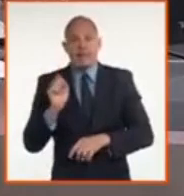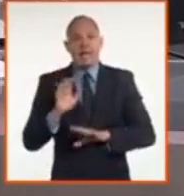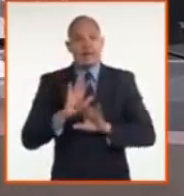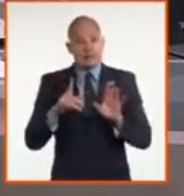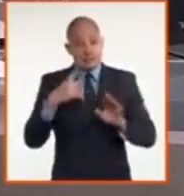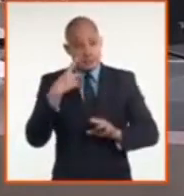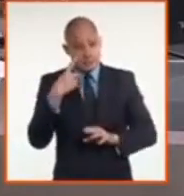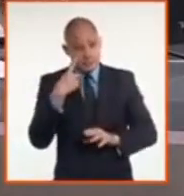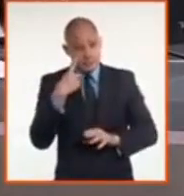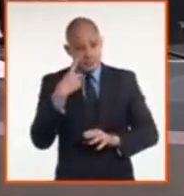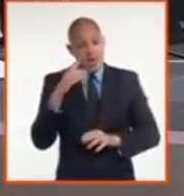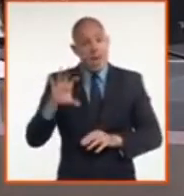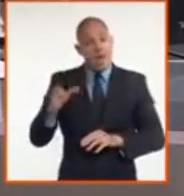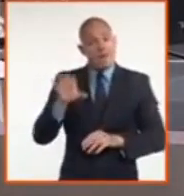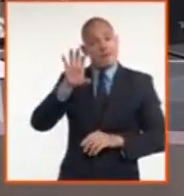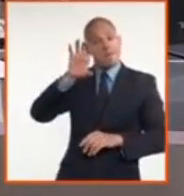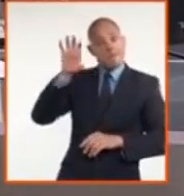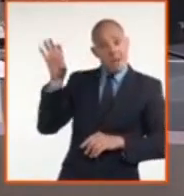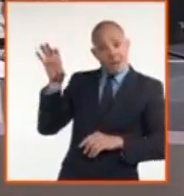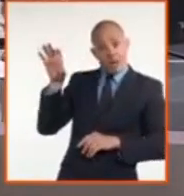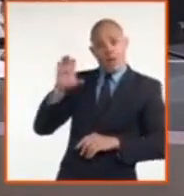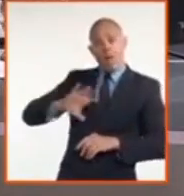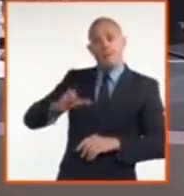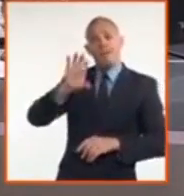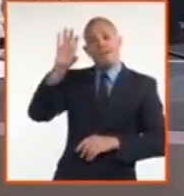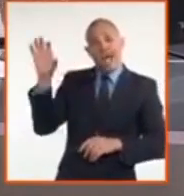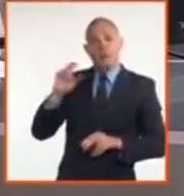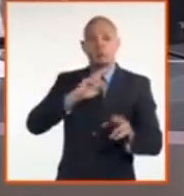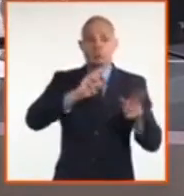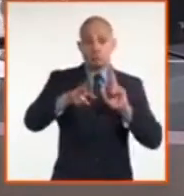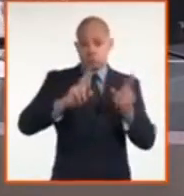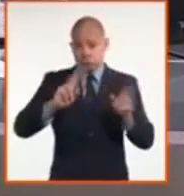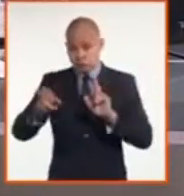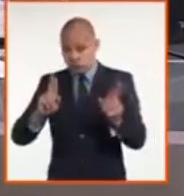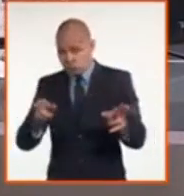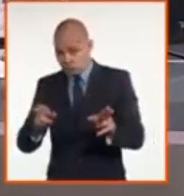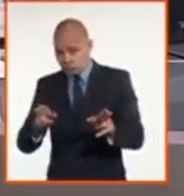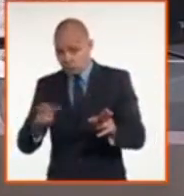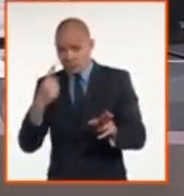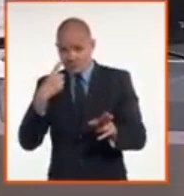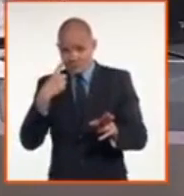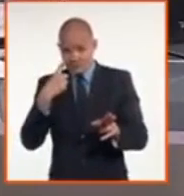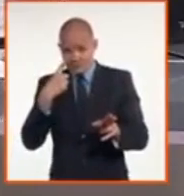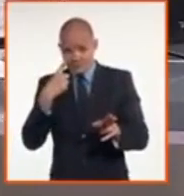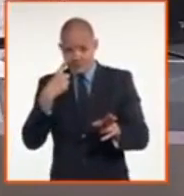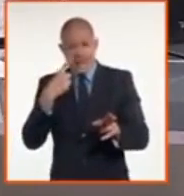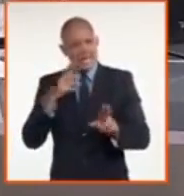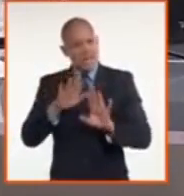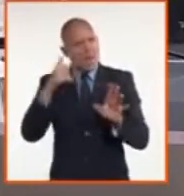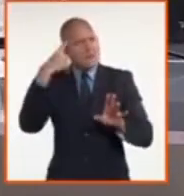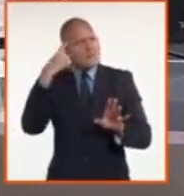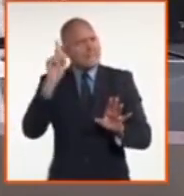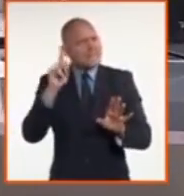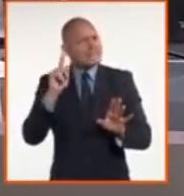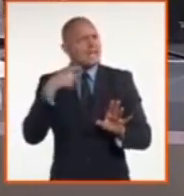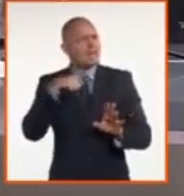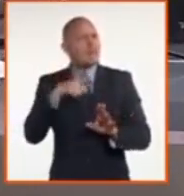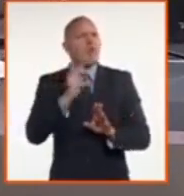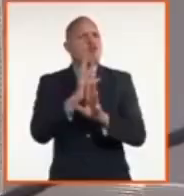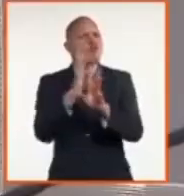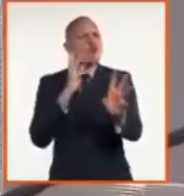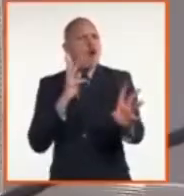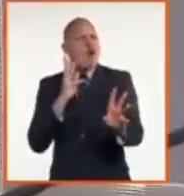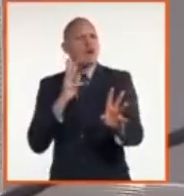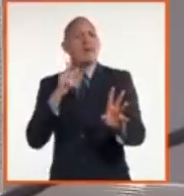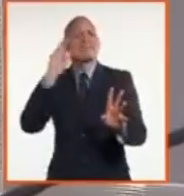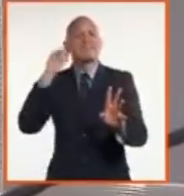la conducción de ese proceso no es que llega calle y organice las colas como ya sabemos en un primer